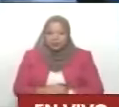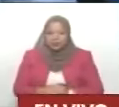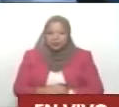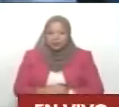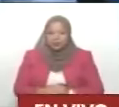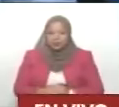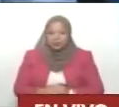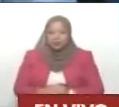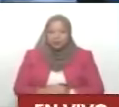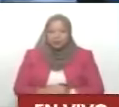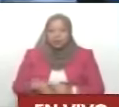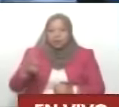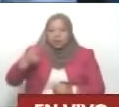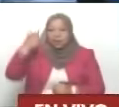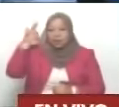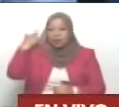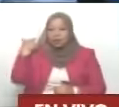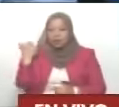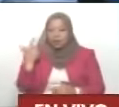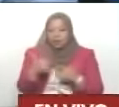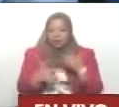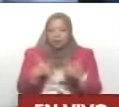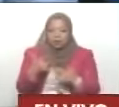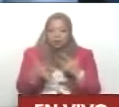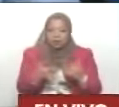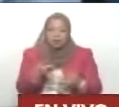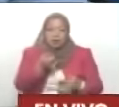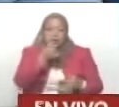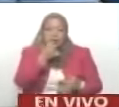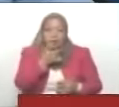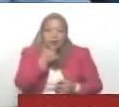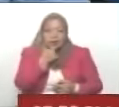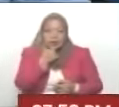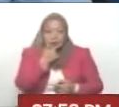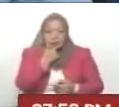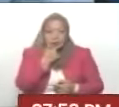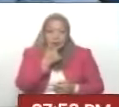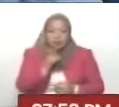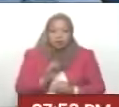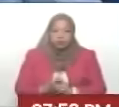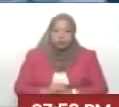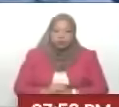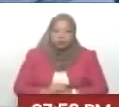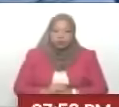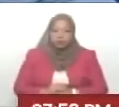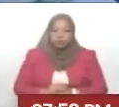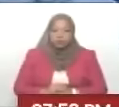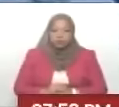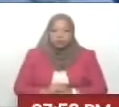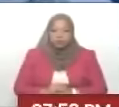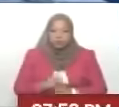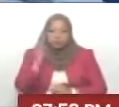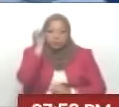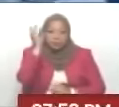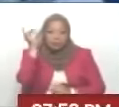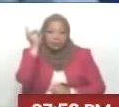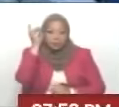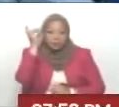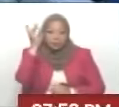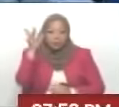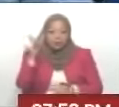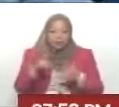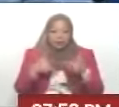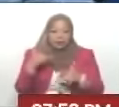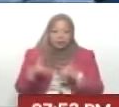ayer hubo una jornada bien chévere. Se la inventaron, la un poco de chamos y chamas. Se inventaron una